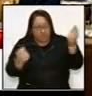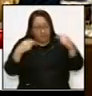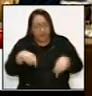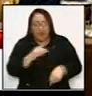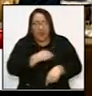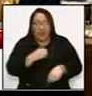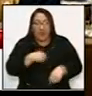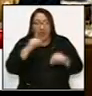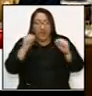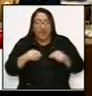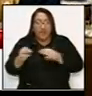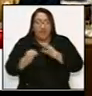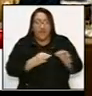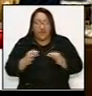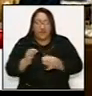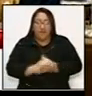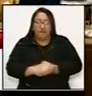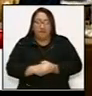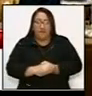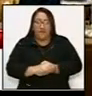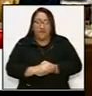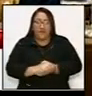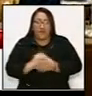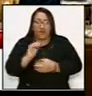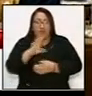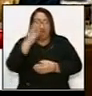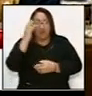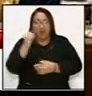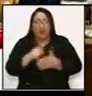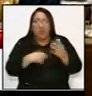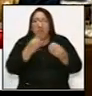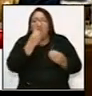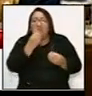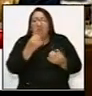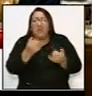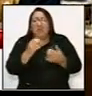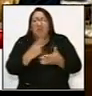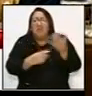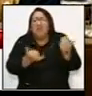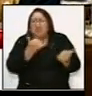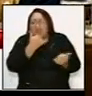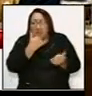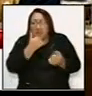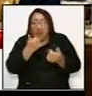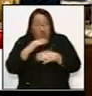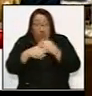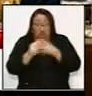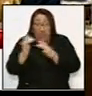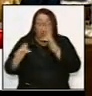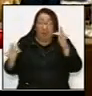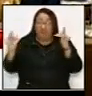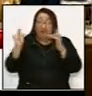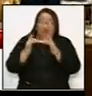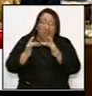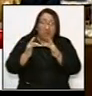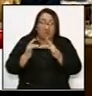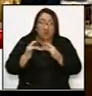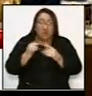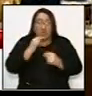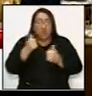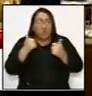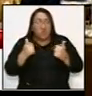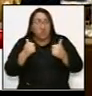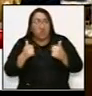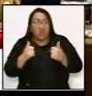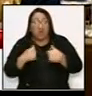ministro acá a explicarnos su teoría de que todo estuvo correcto y que fue un operativo muy